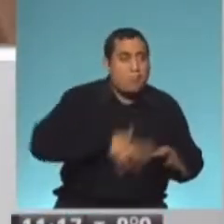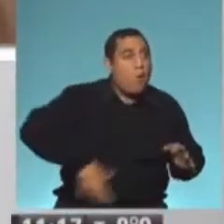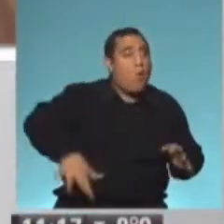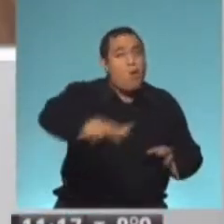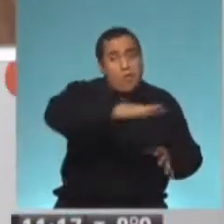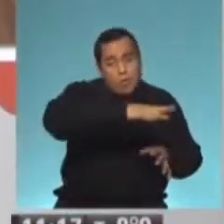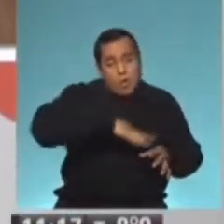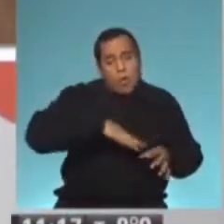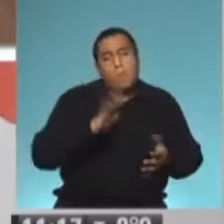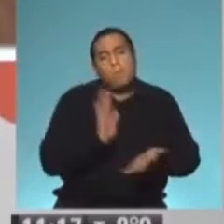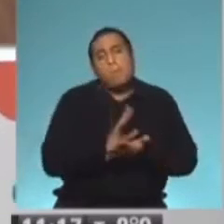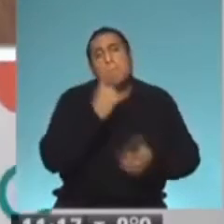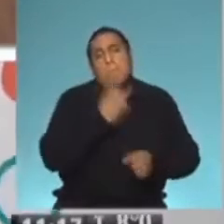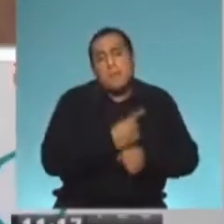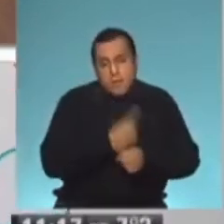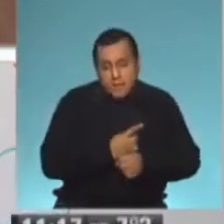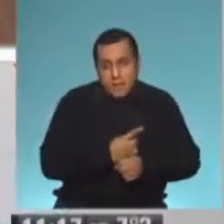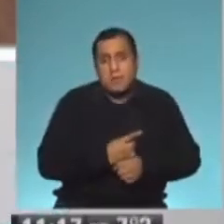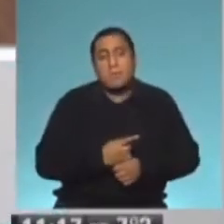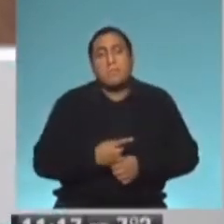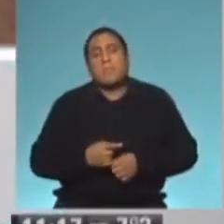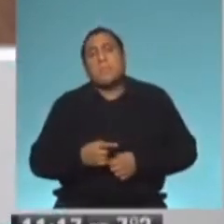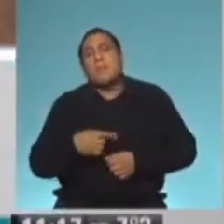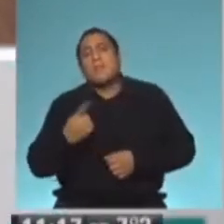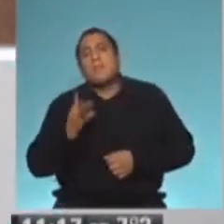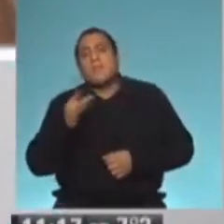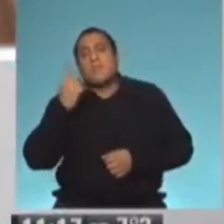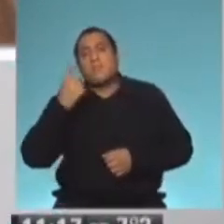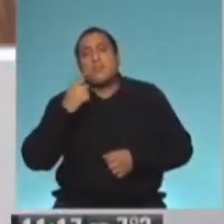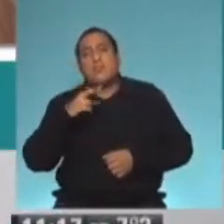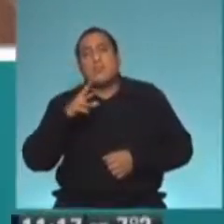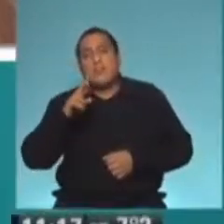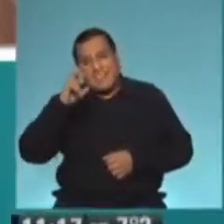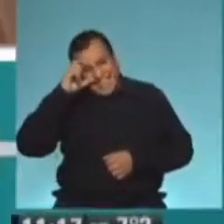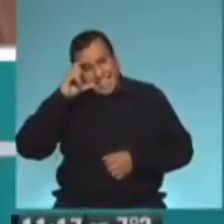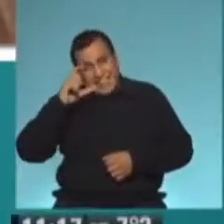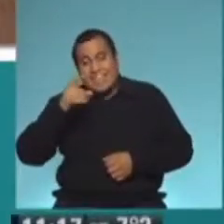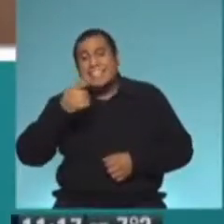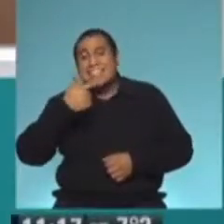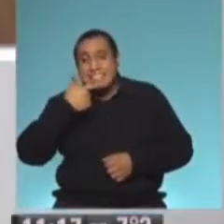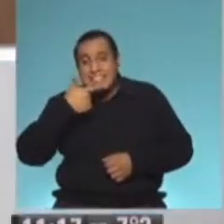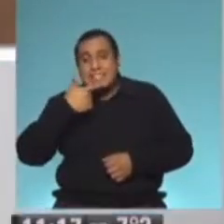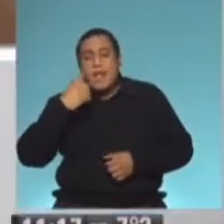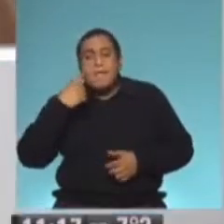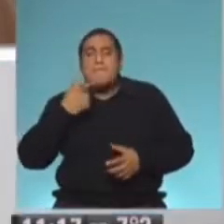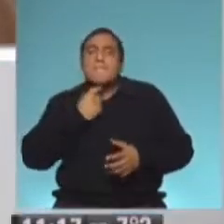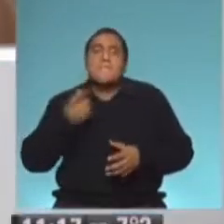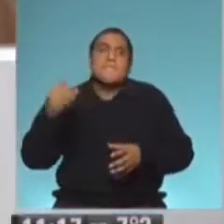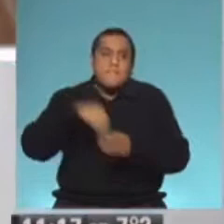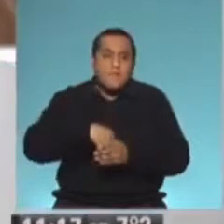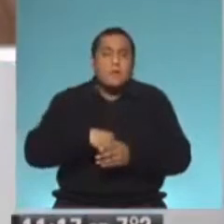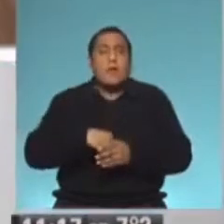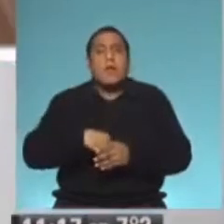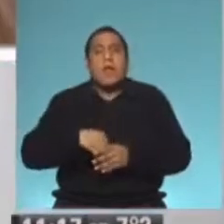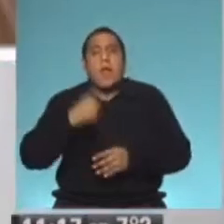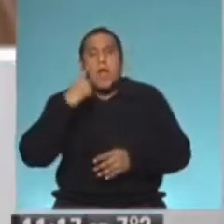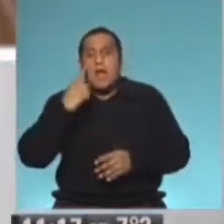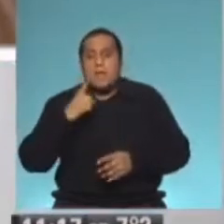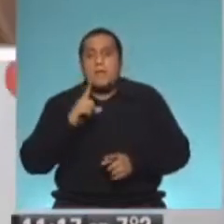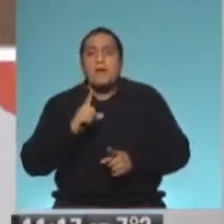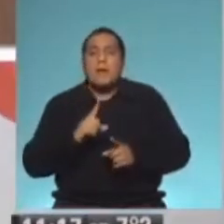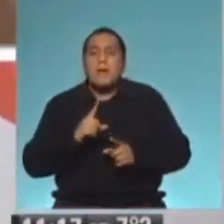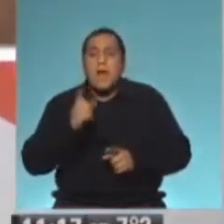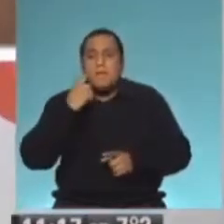eso dentro de la dirección de redes se pensó una estrategia conjunta, ¿no? Integrada, o sea, un dispositivo que se encargara de hacer el